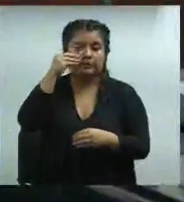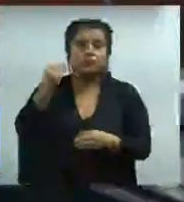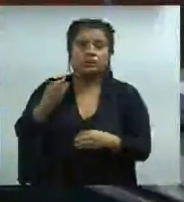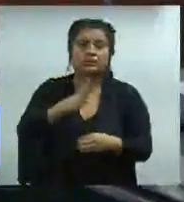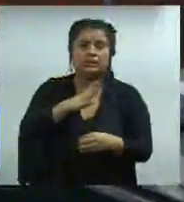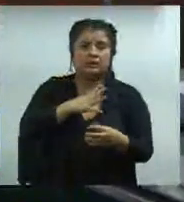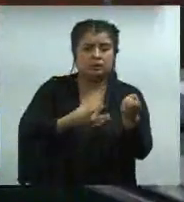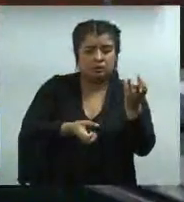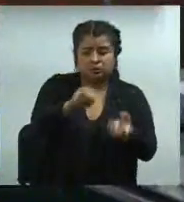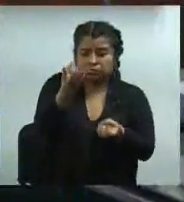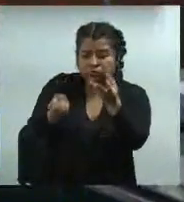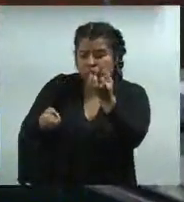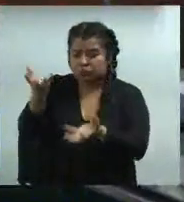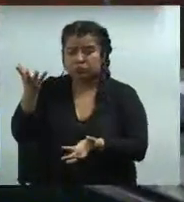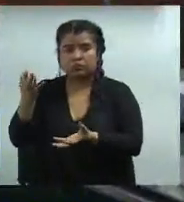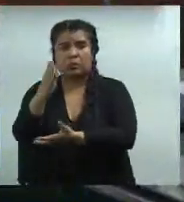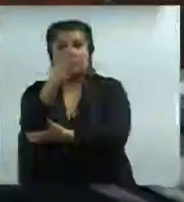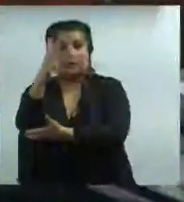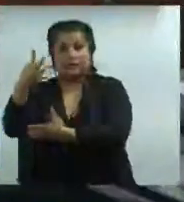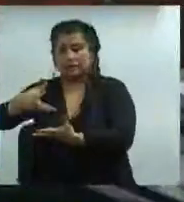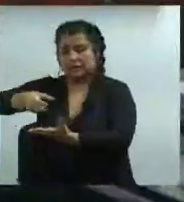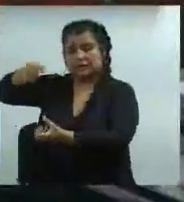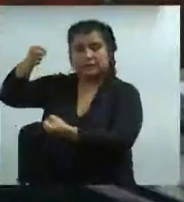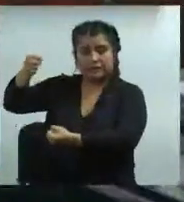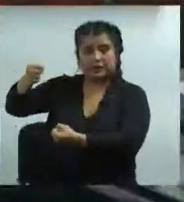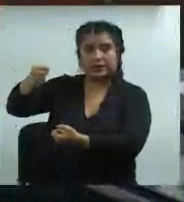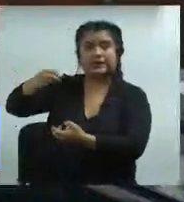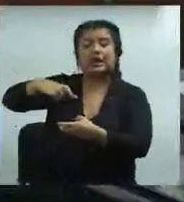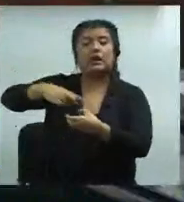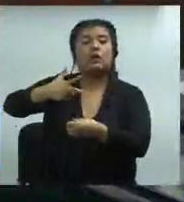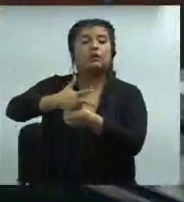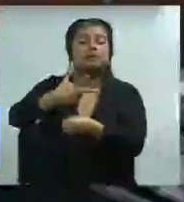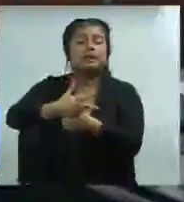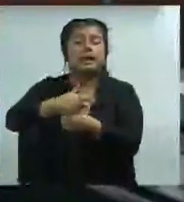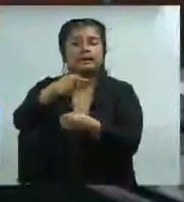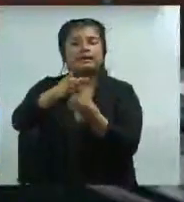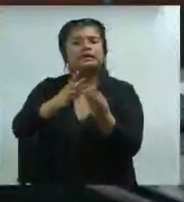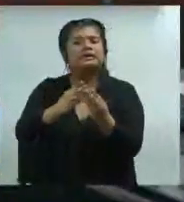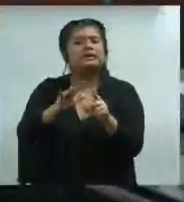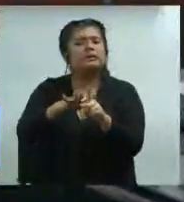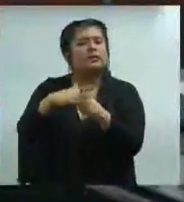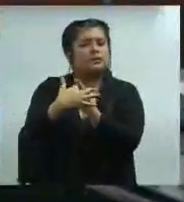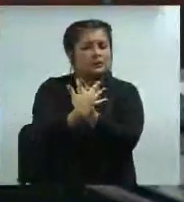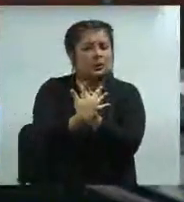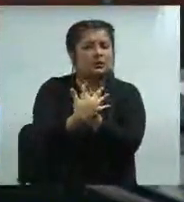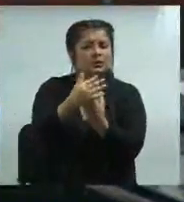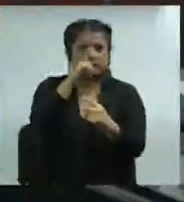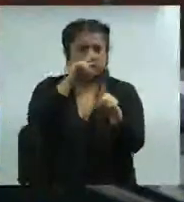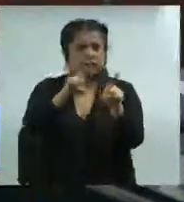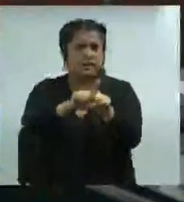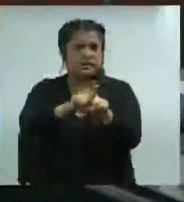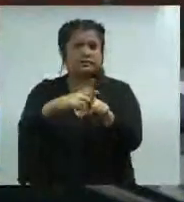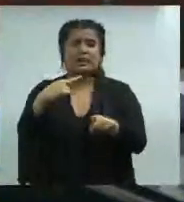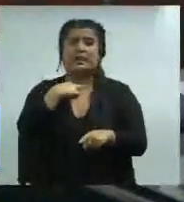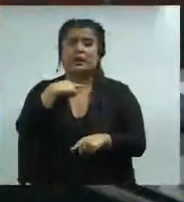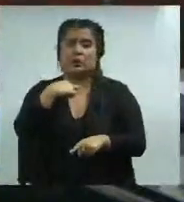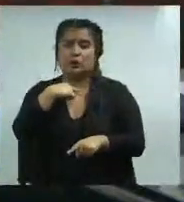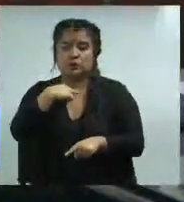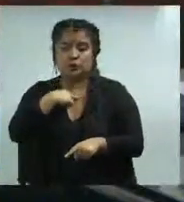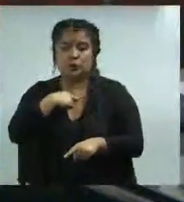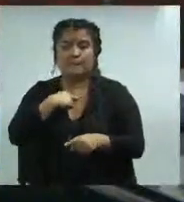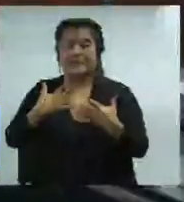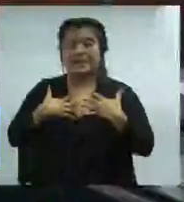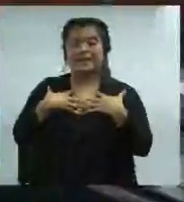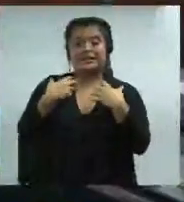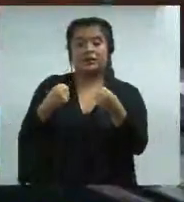incendios en bosques y basureros en todo el país. Esta situación no solo representa un peligro inminente para la salud